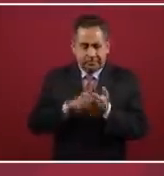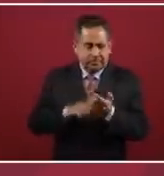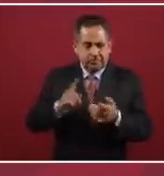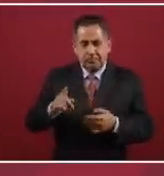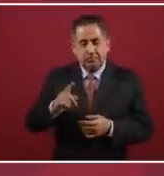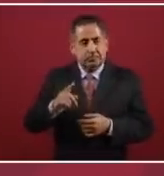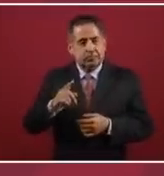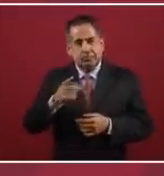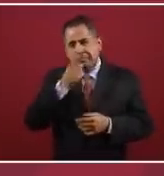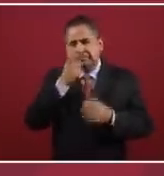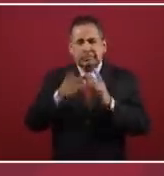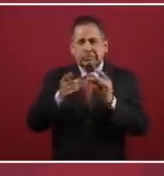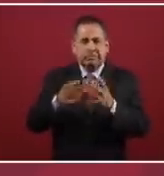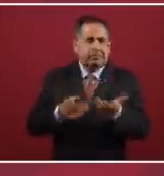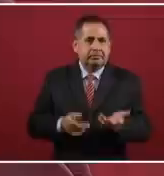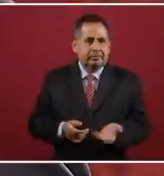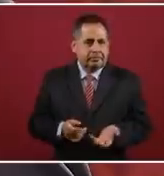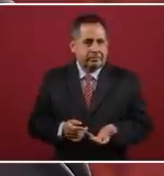prestigio,